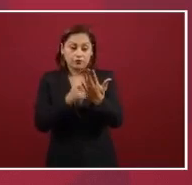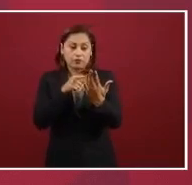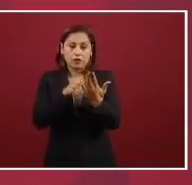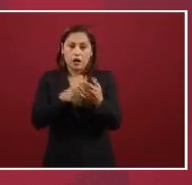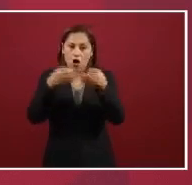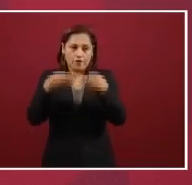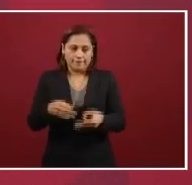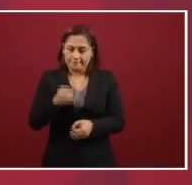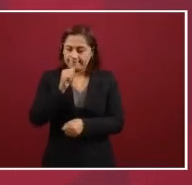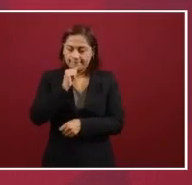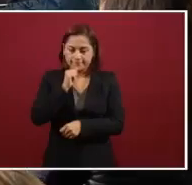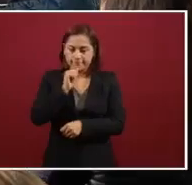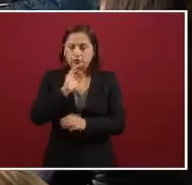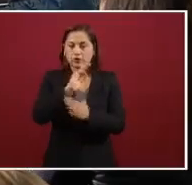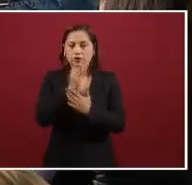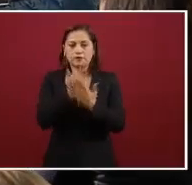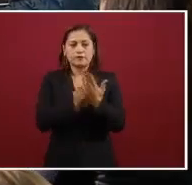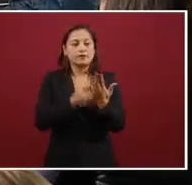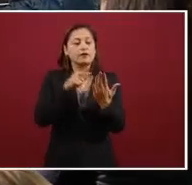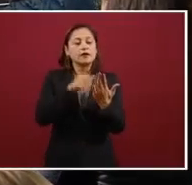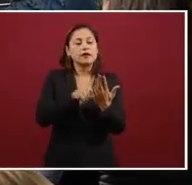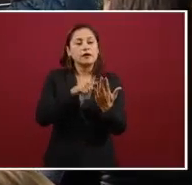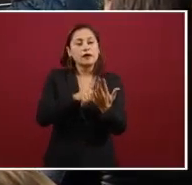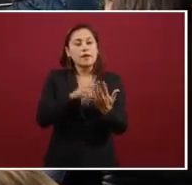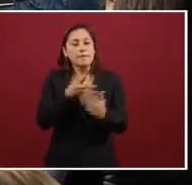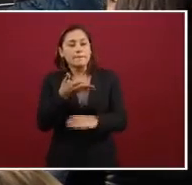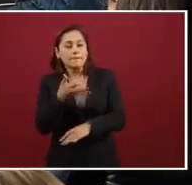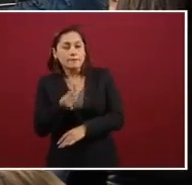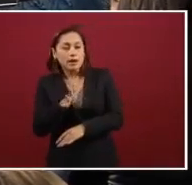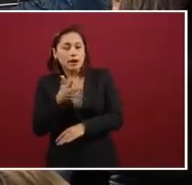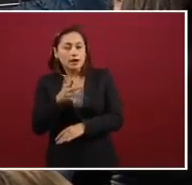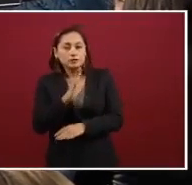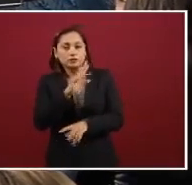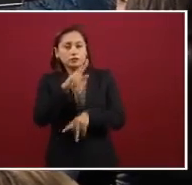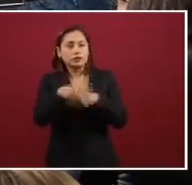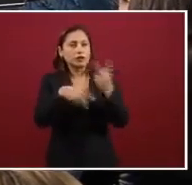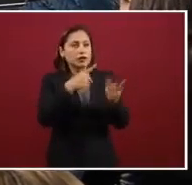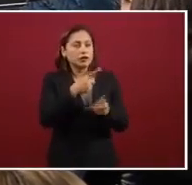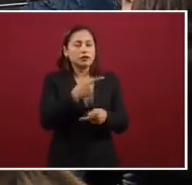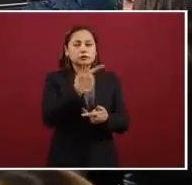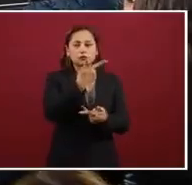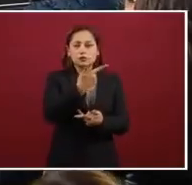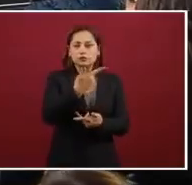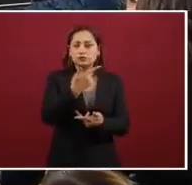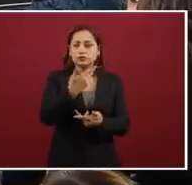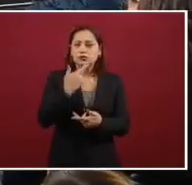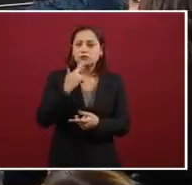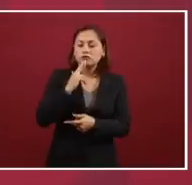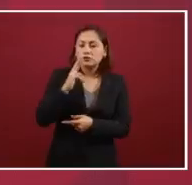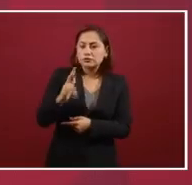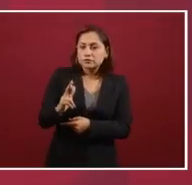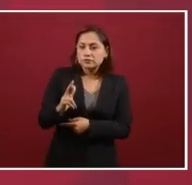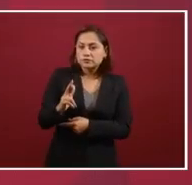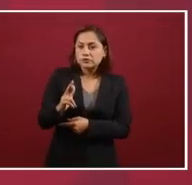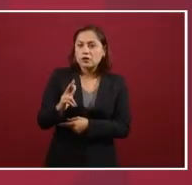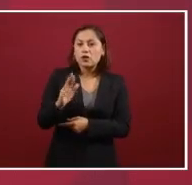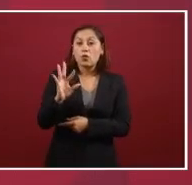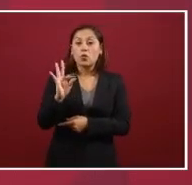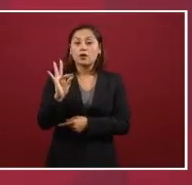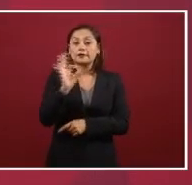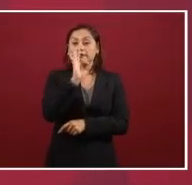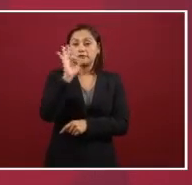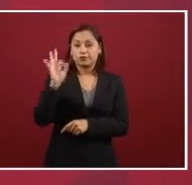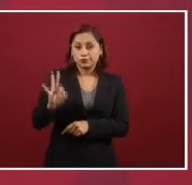entre soluciones y personas que ya no se presentan a la audiencia, no sé en qué proporción, es alrededor del 40%.